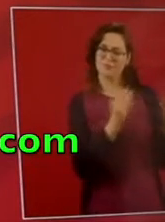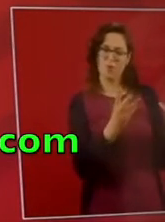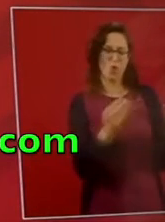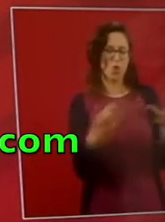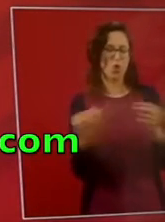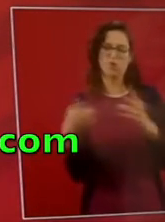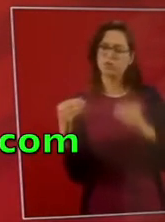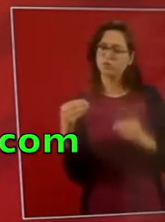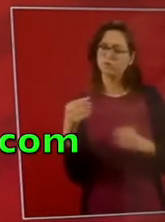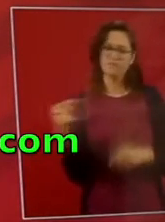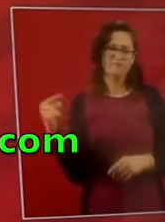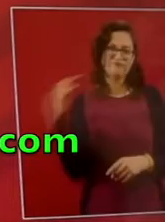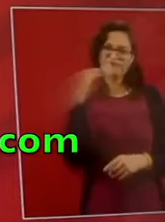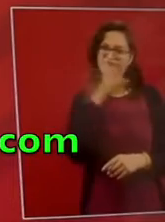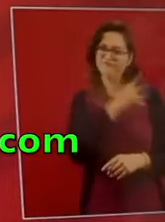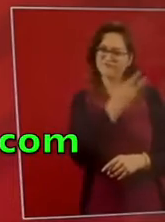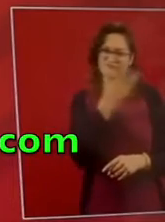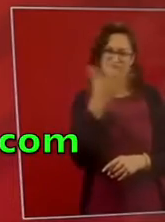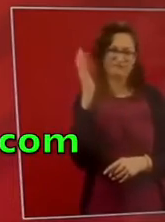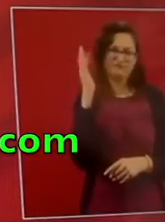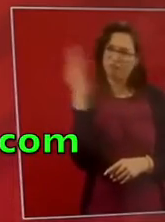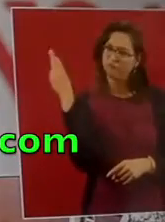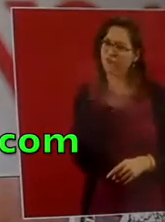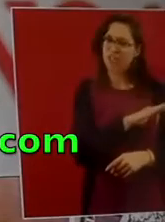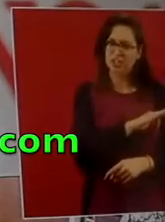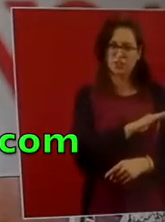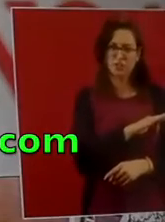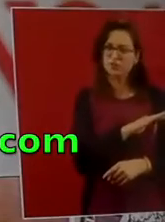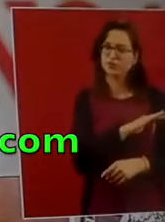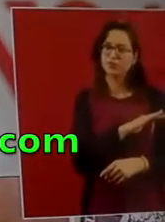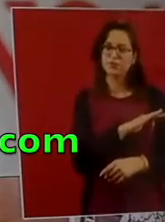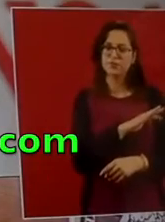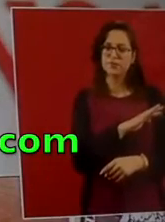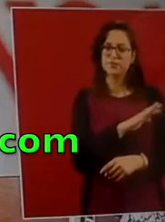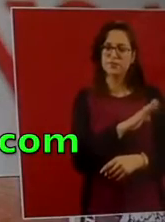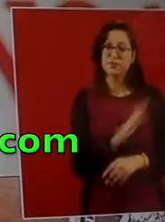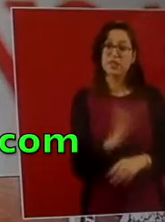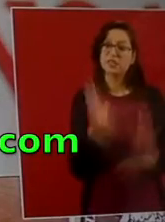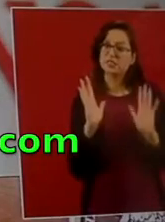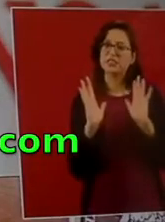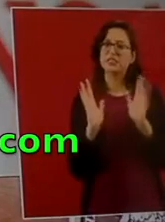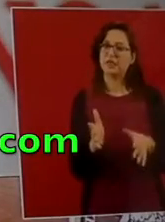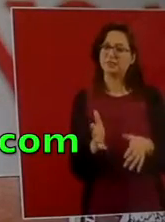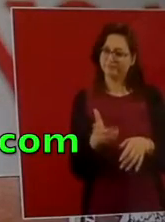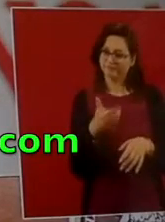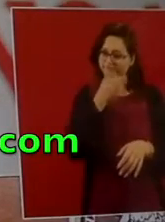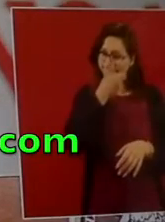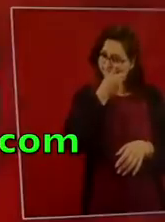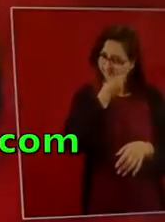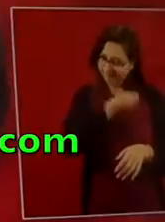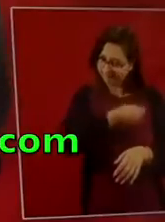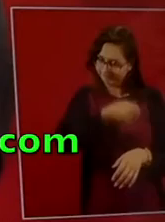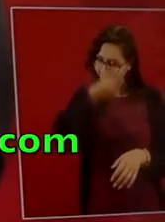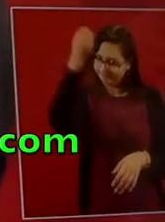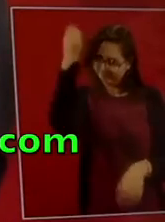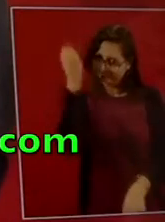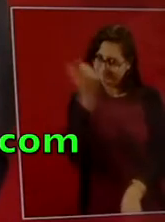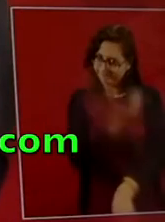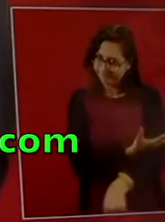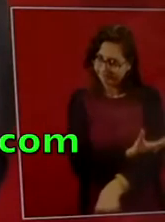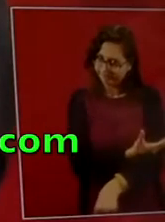licenciado Miguel Sandoval Vázquez, coordinador de pueblos originarios de Chiapas, zona Soconusco en este